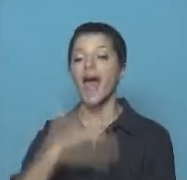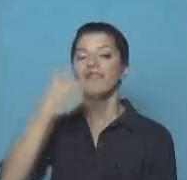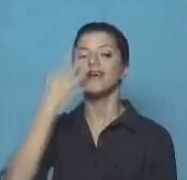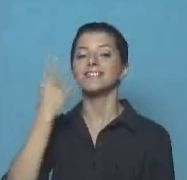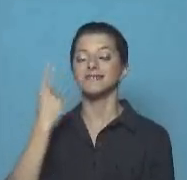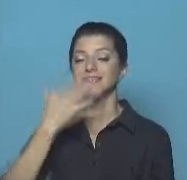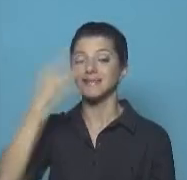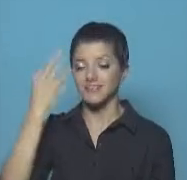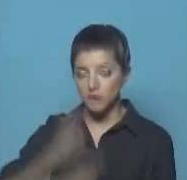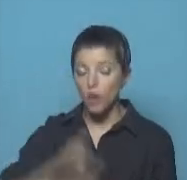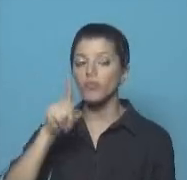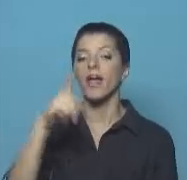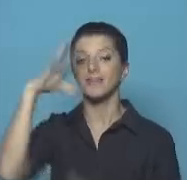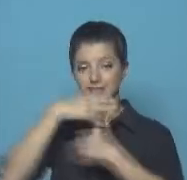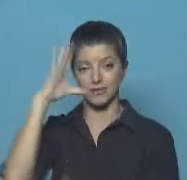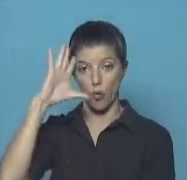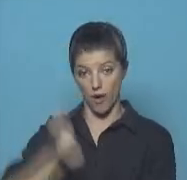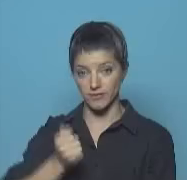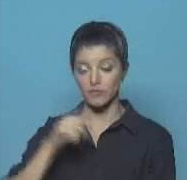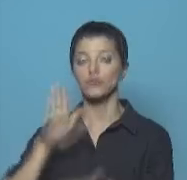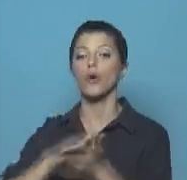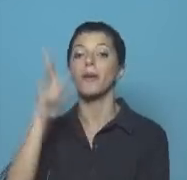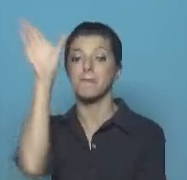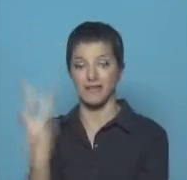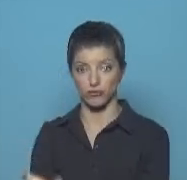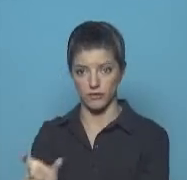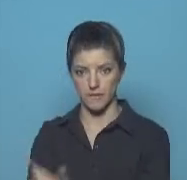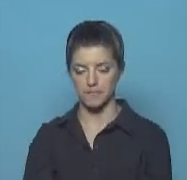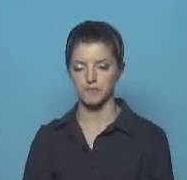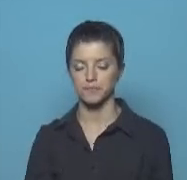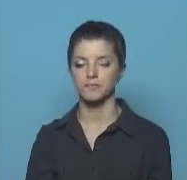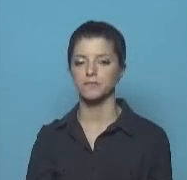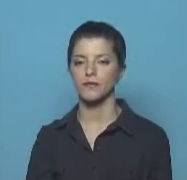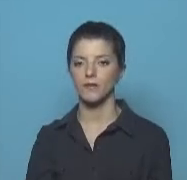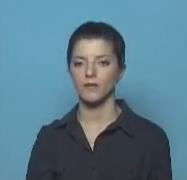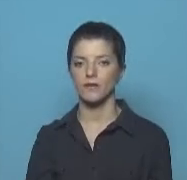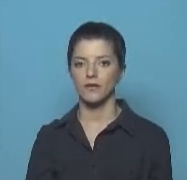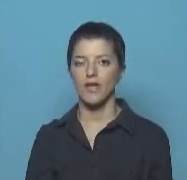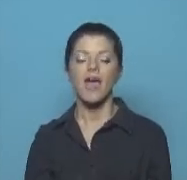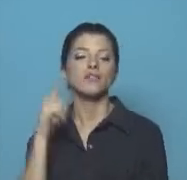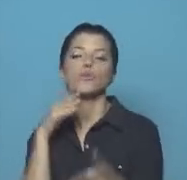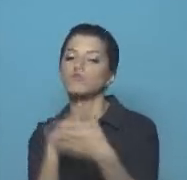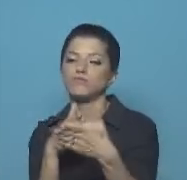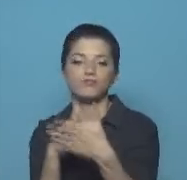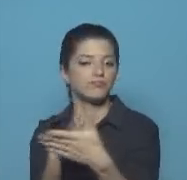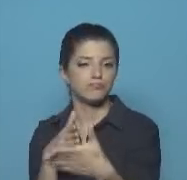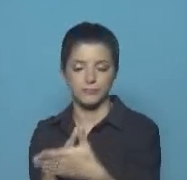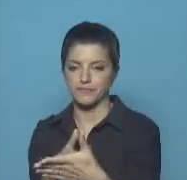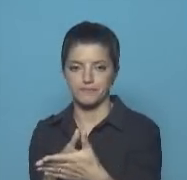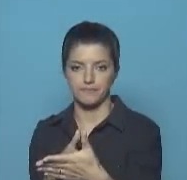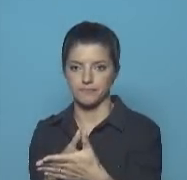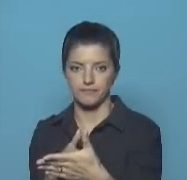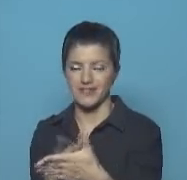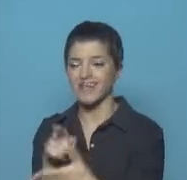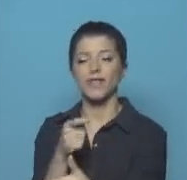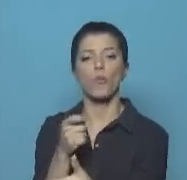tribunal sobre Jorge Mangieri. Testimonios. Es un escollo en el camino, es un juicio